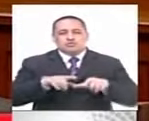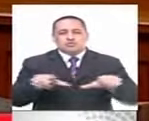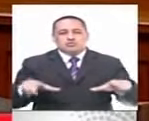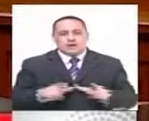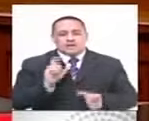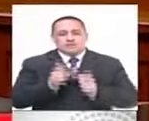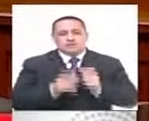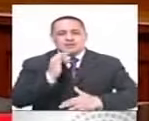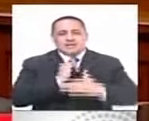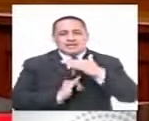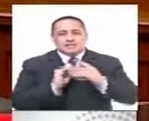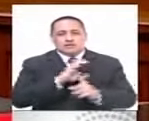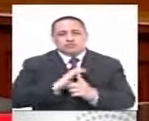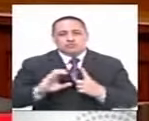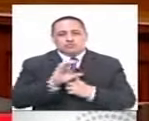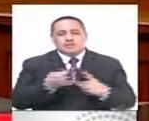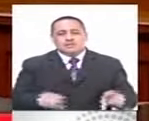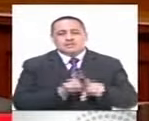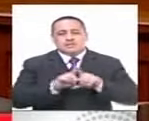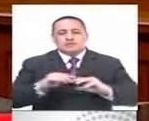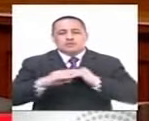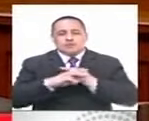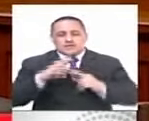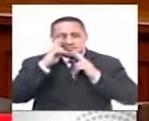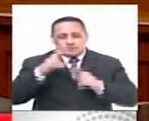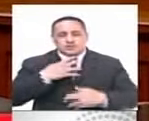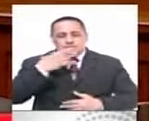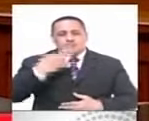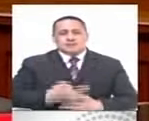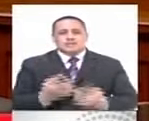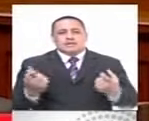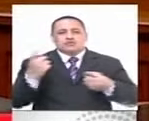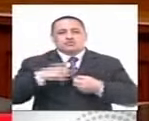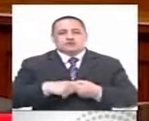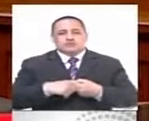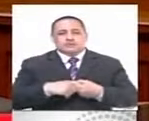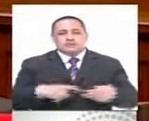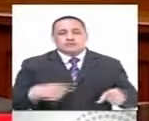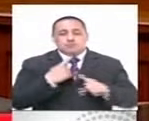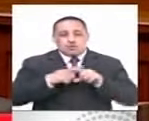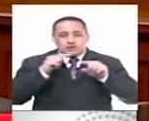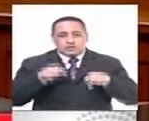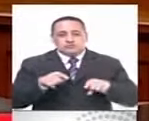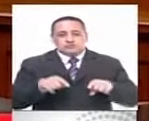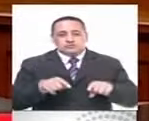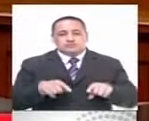ciudadanía intercultural y una democracia realmente inclusiva. Por ello,